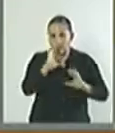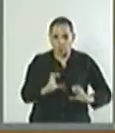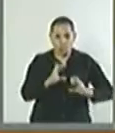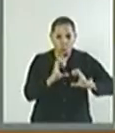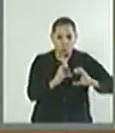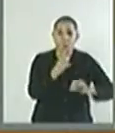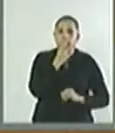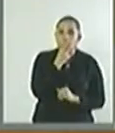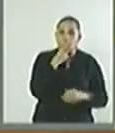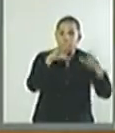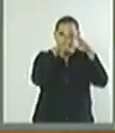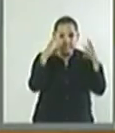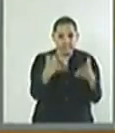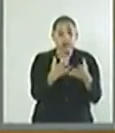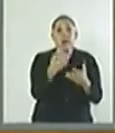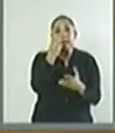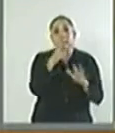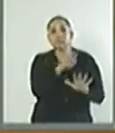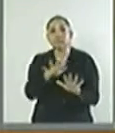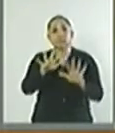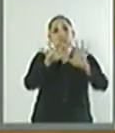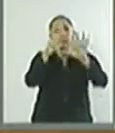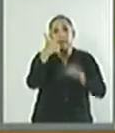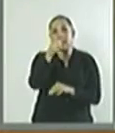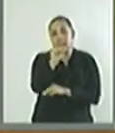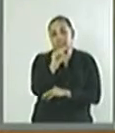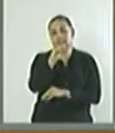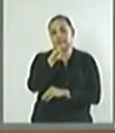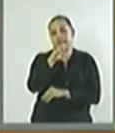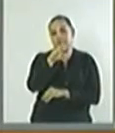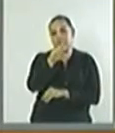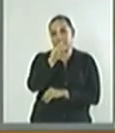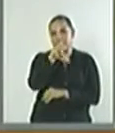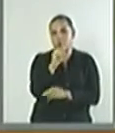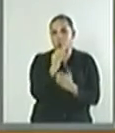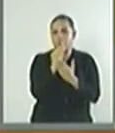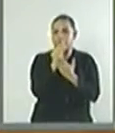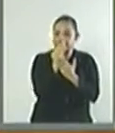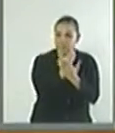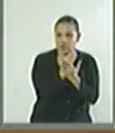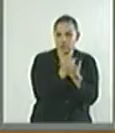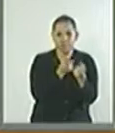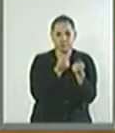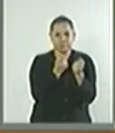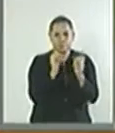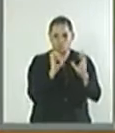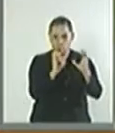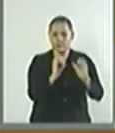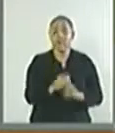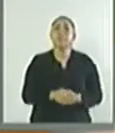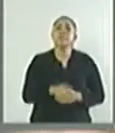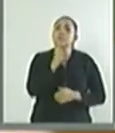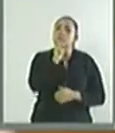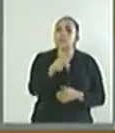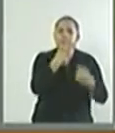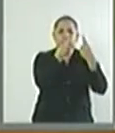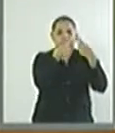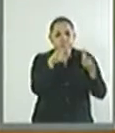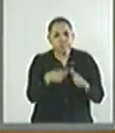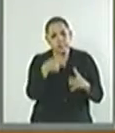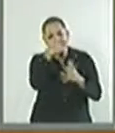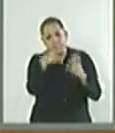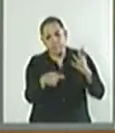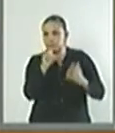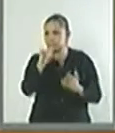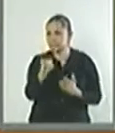disminuir significativamente la emisión de gases de efecto invernadero. Junto a estos compromisos específicos, nuestro país